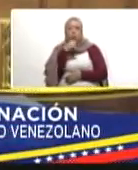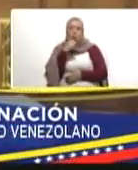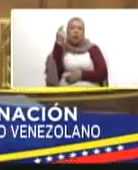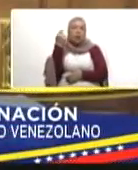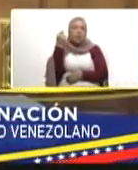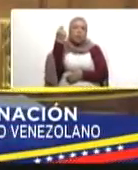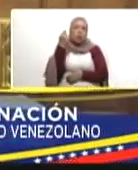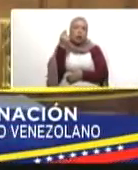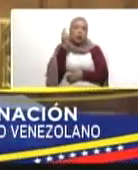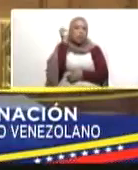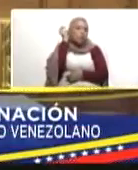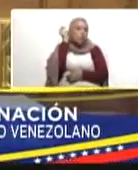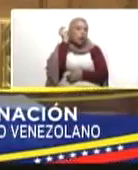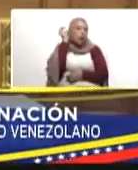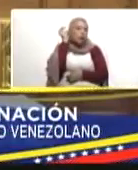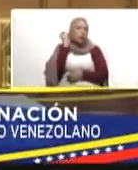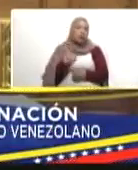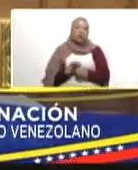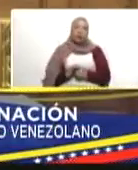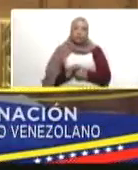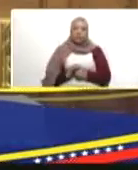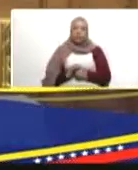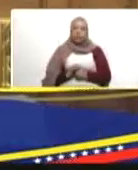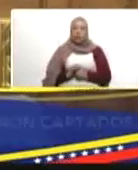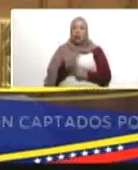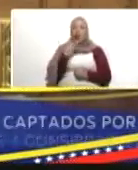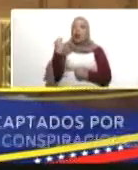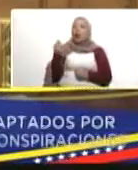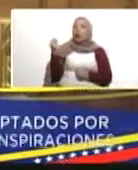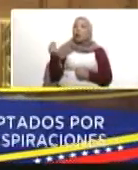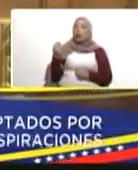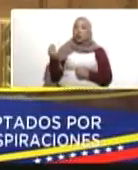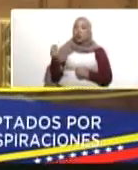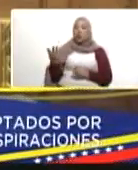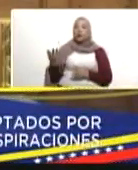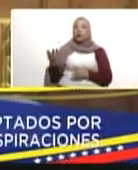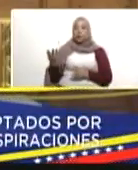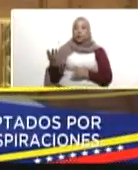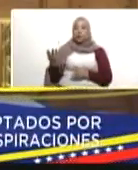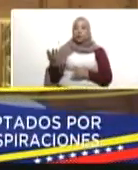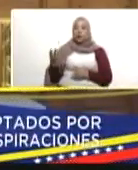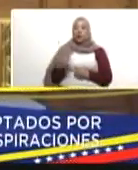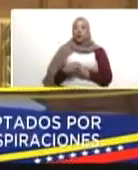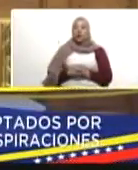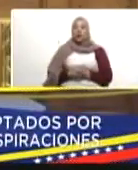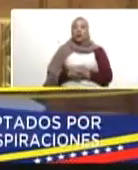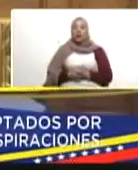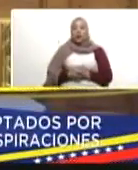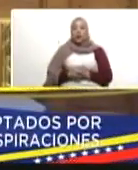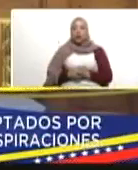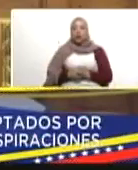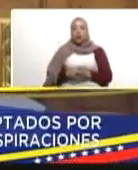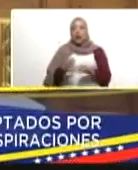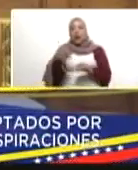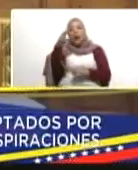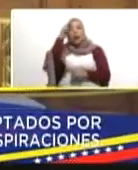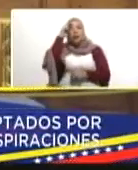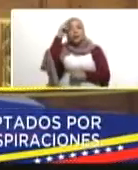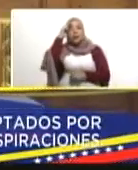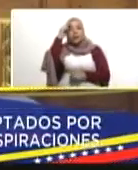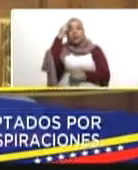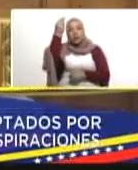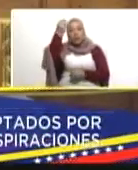compañera tiene que quedar en la juventud en la